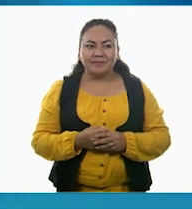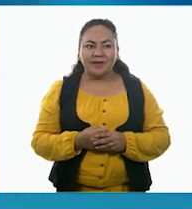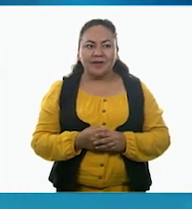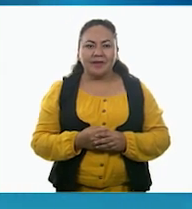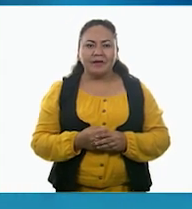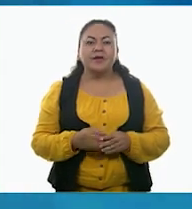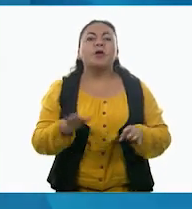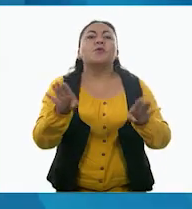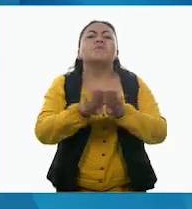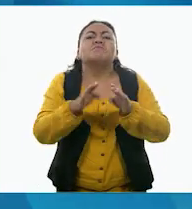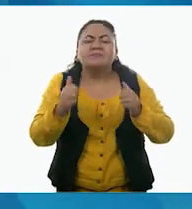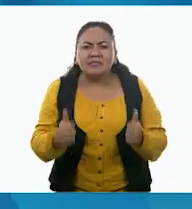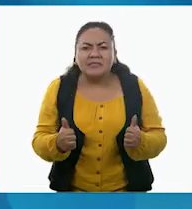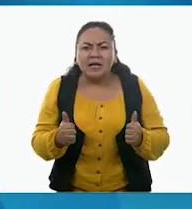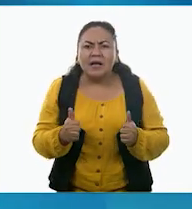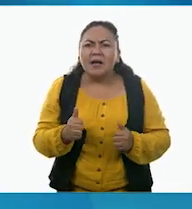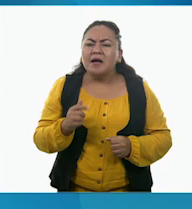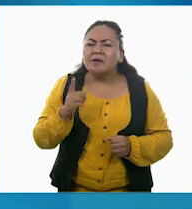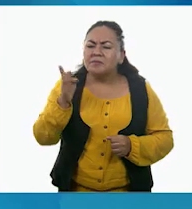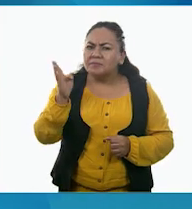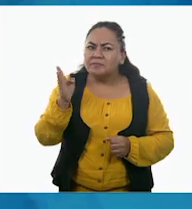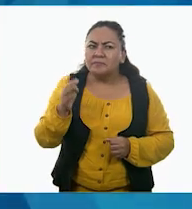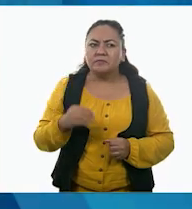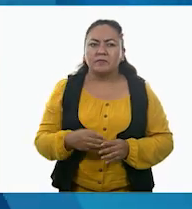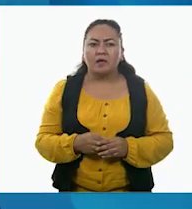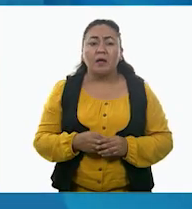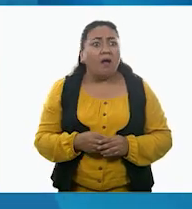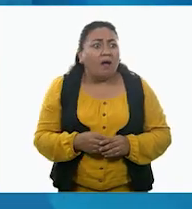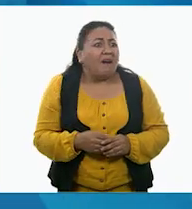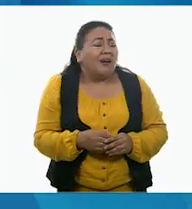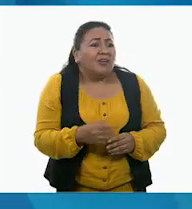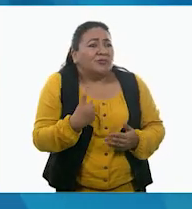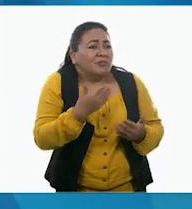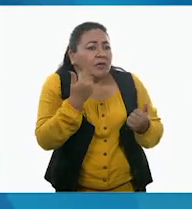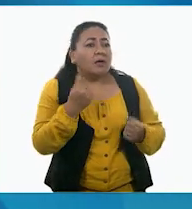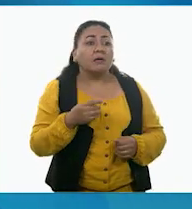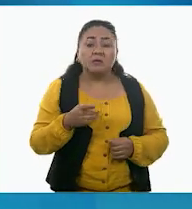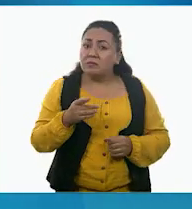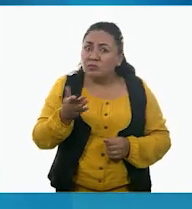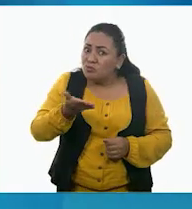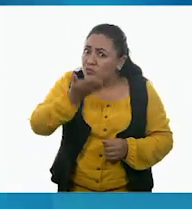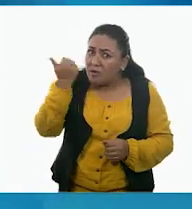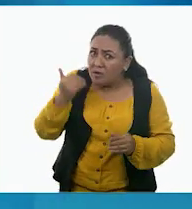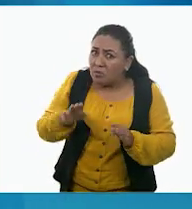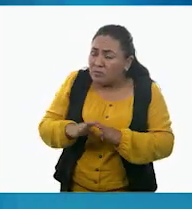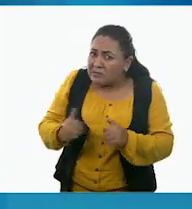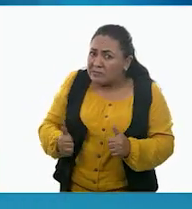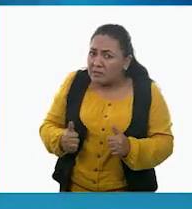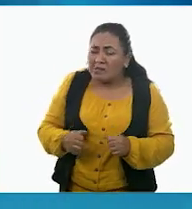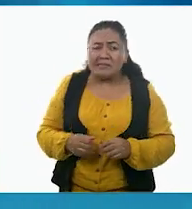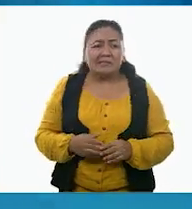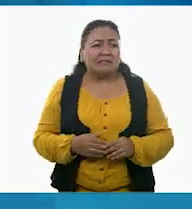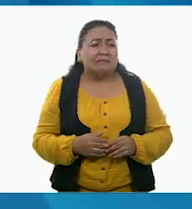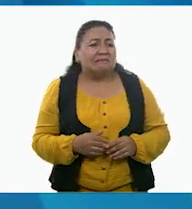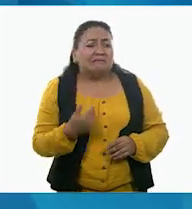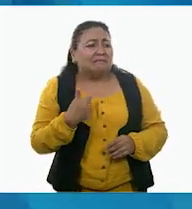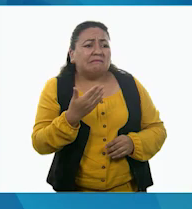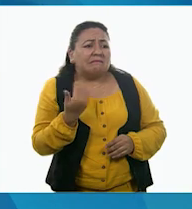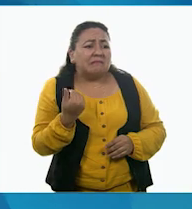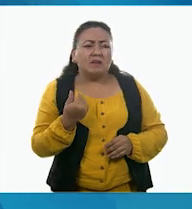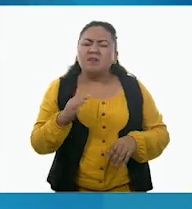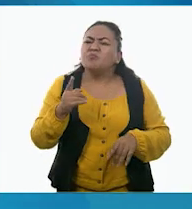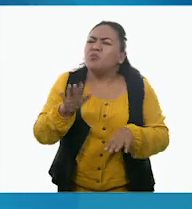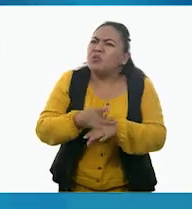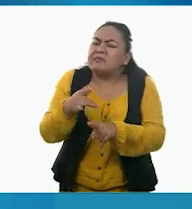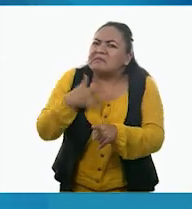Basilio? Amo ni mati, Katy. ¿Te gusta motimati? Amo. ¿Cleícate que tú amo